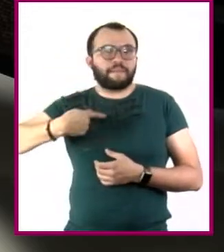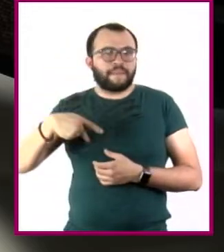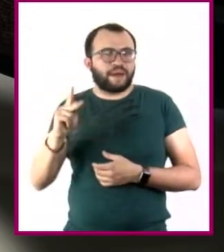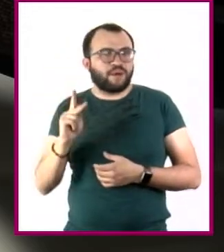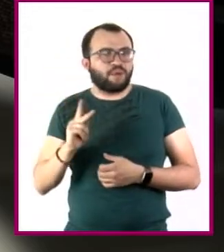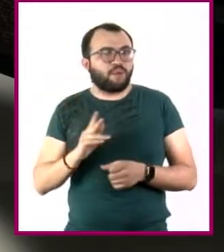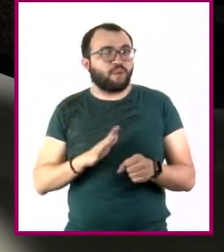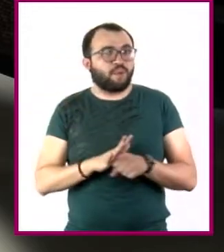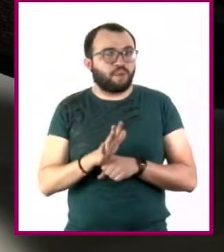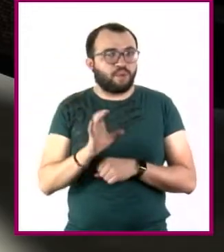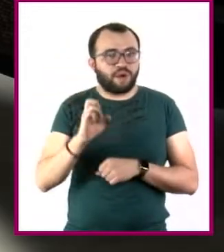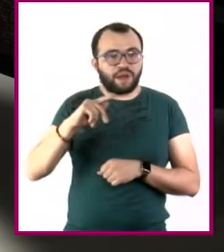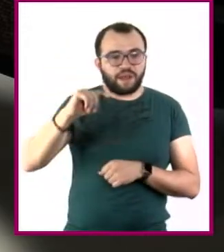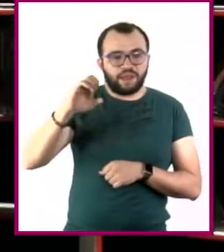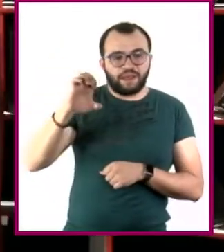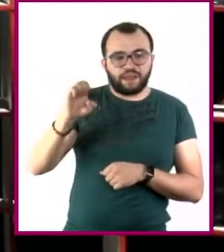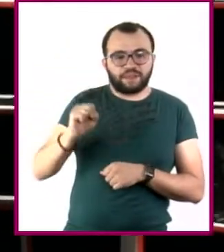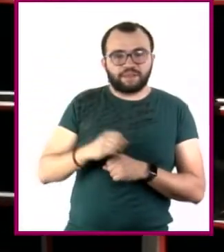¿cuáles?